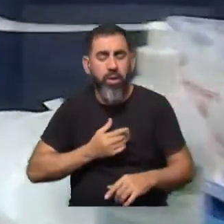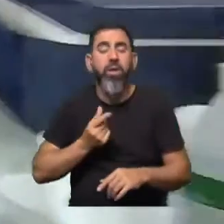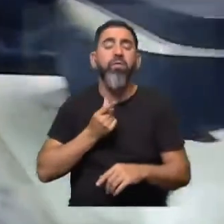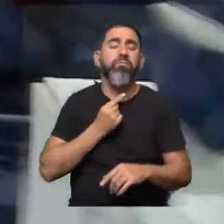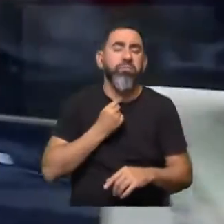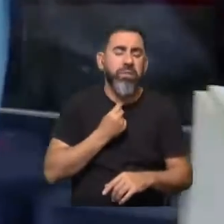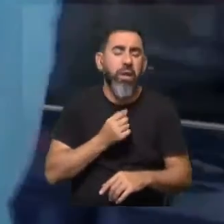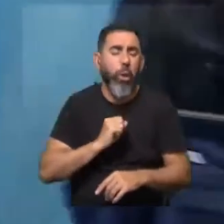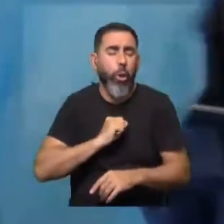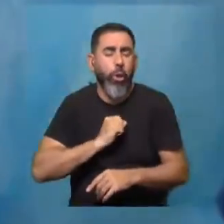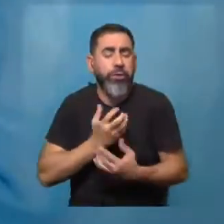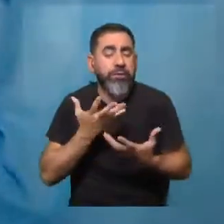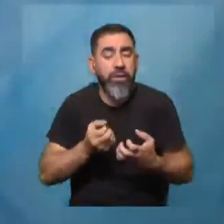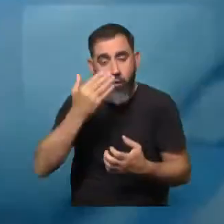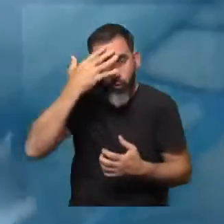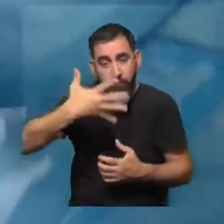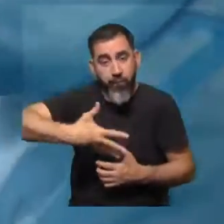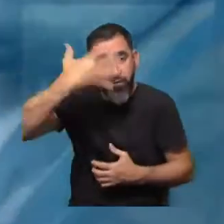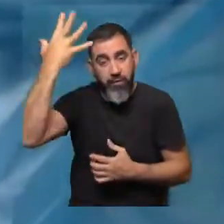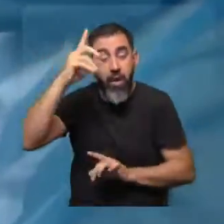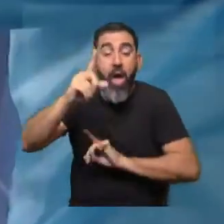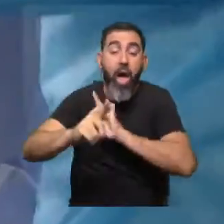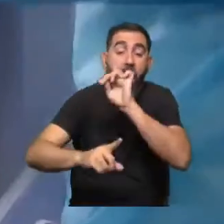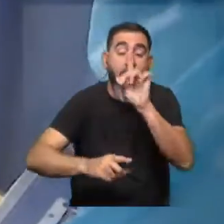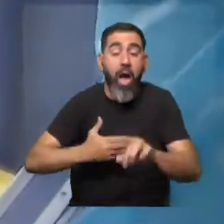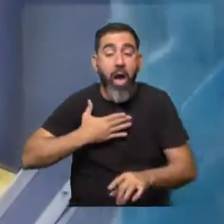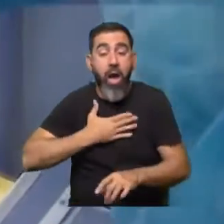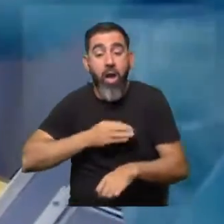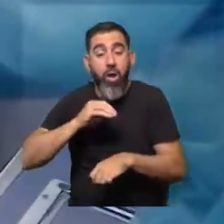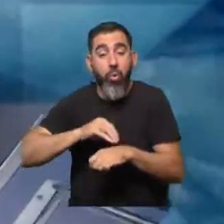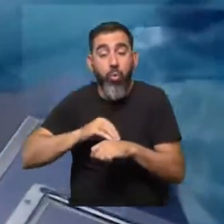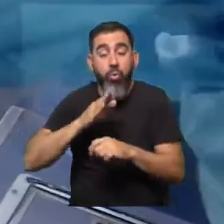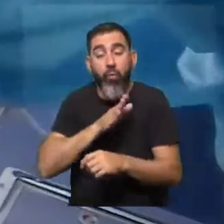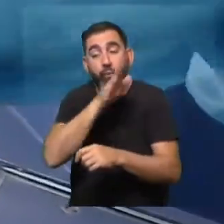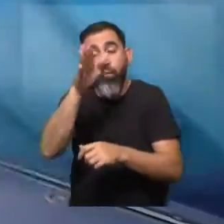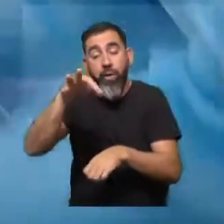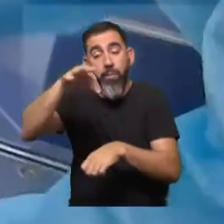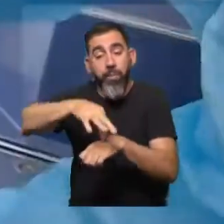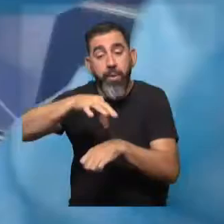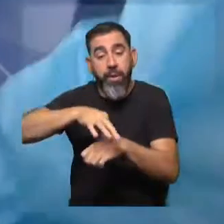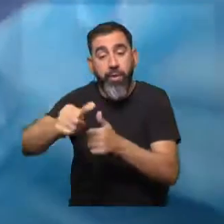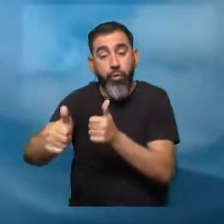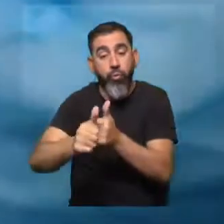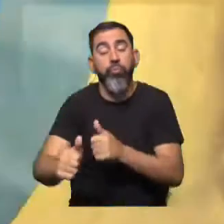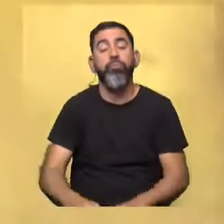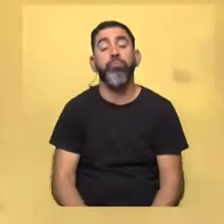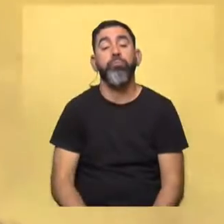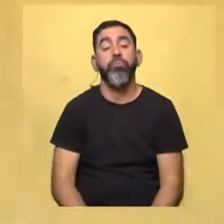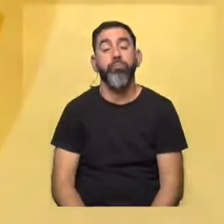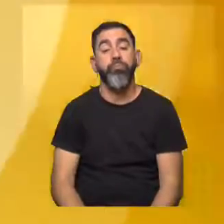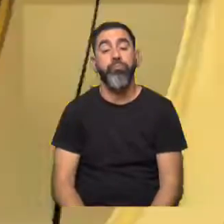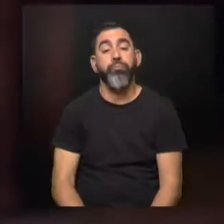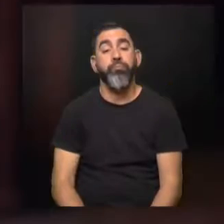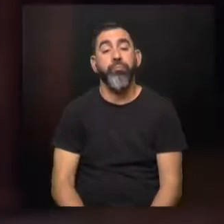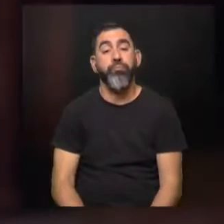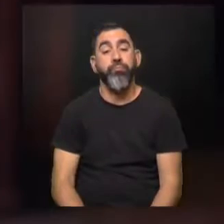tos seca, fiebre. Ante la aparición de algunos de estos síntomas, haga la consulta en su prestador de salud.